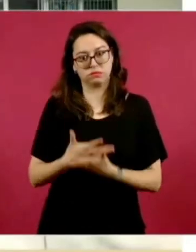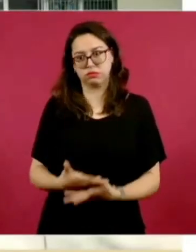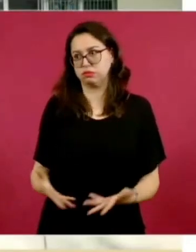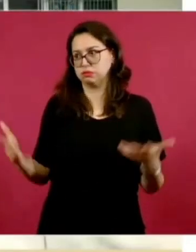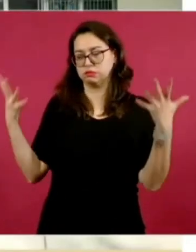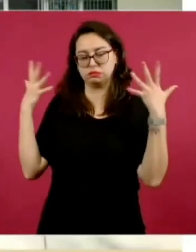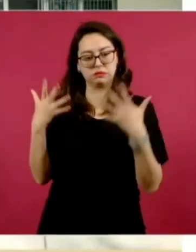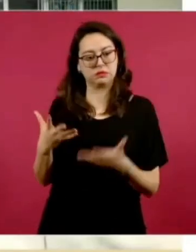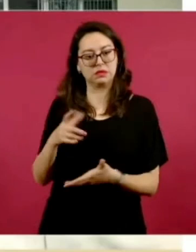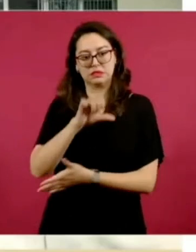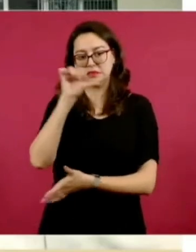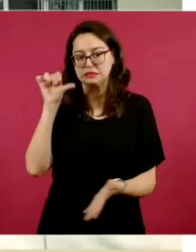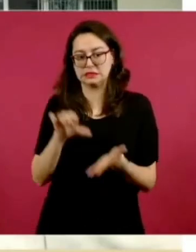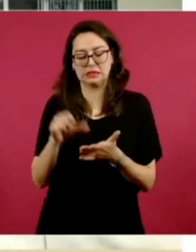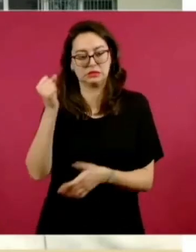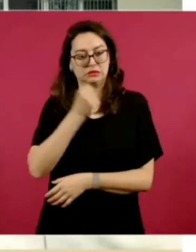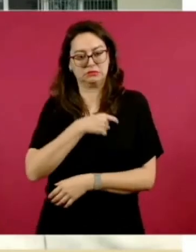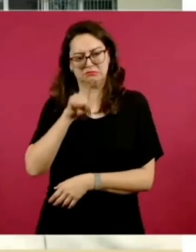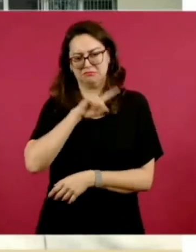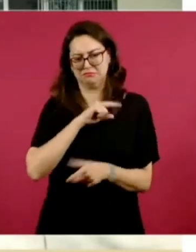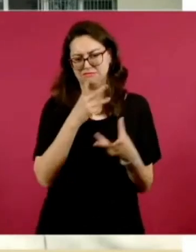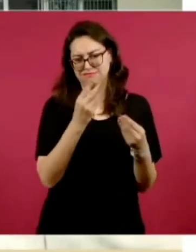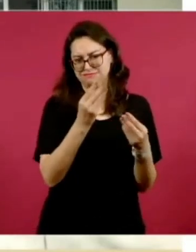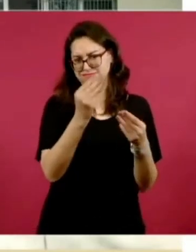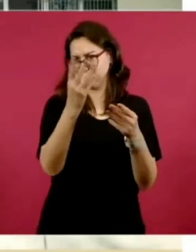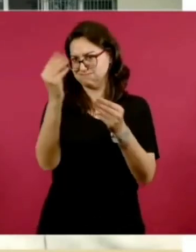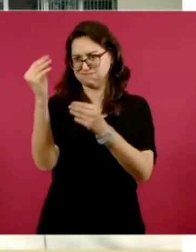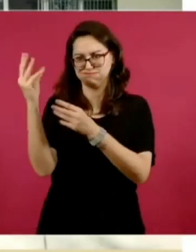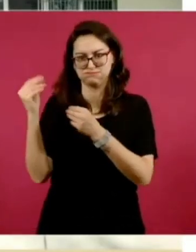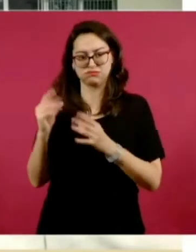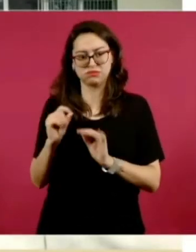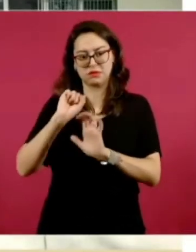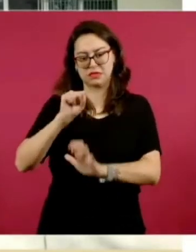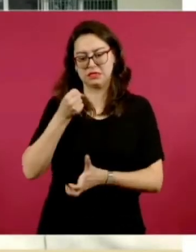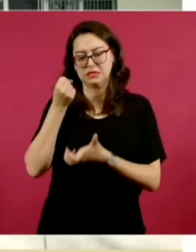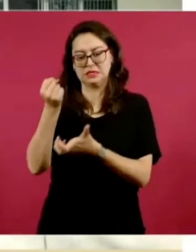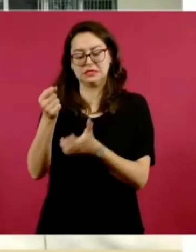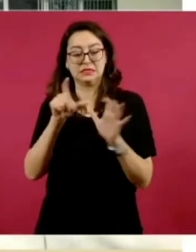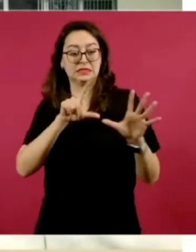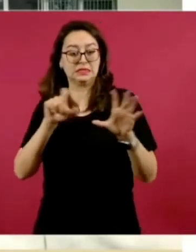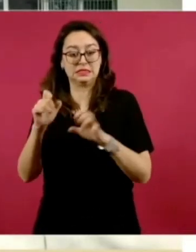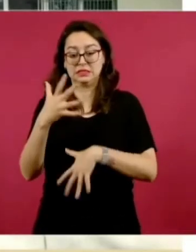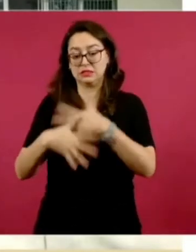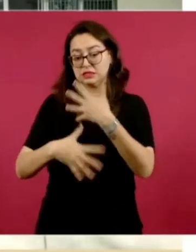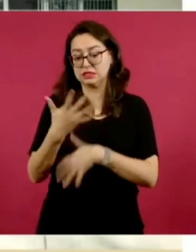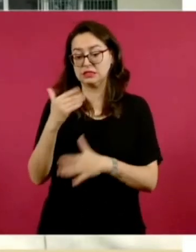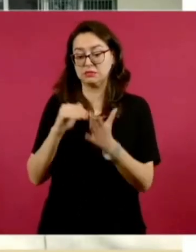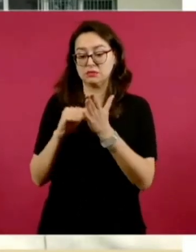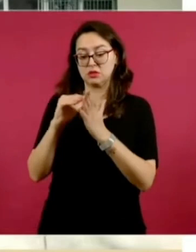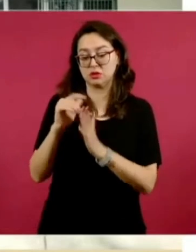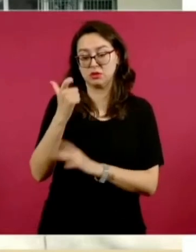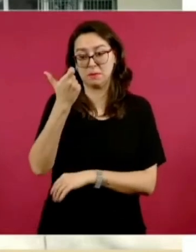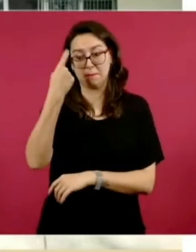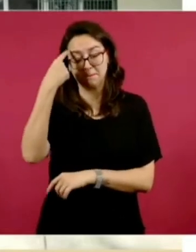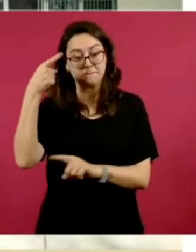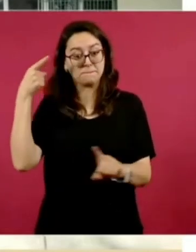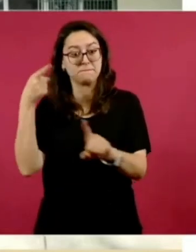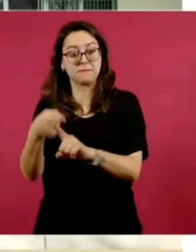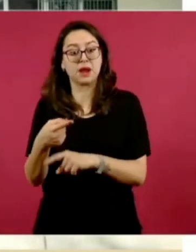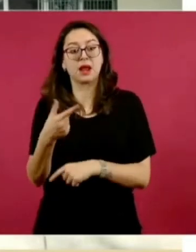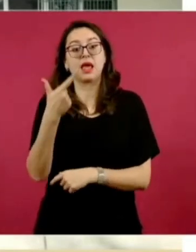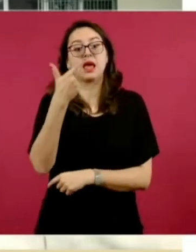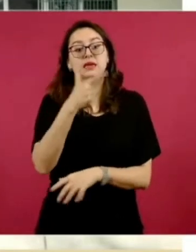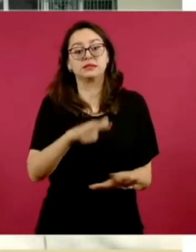centros de salud de primer nivel en sus municipios. Hubo una inversión de 715 millones de pesos en